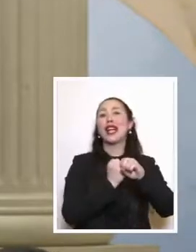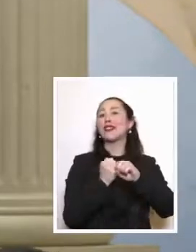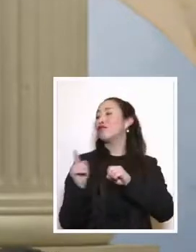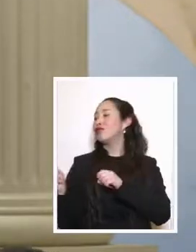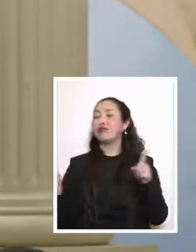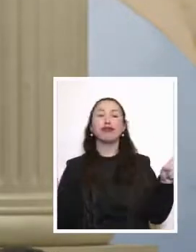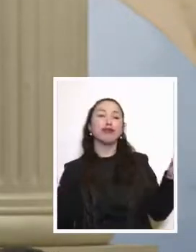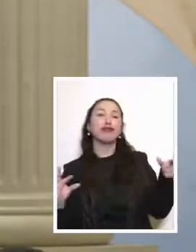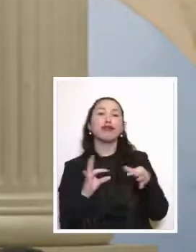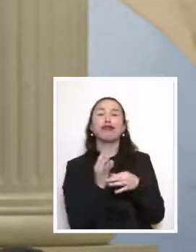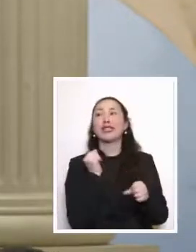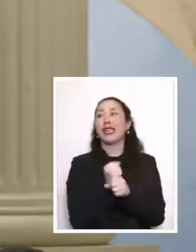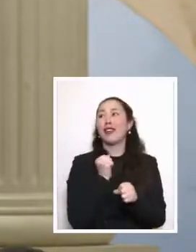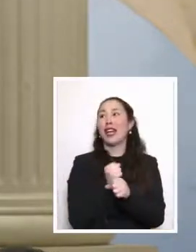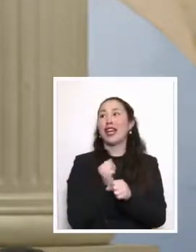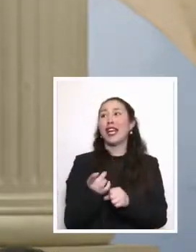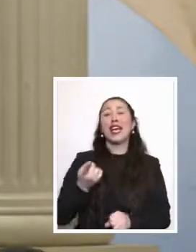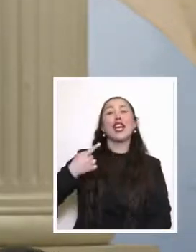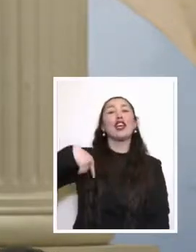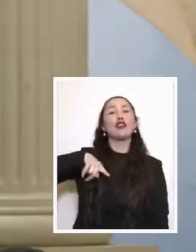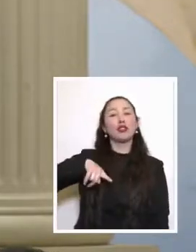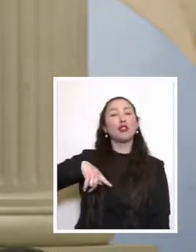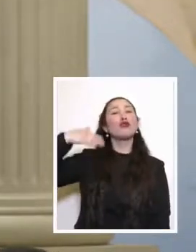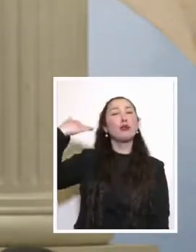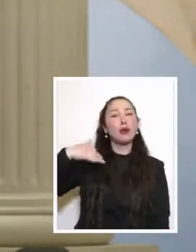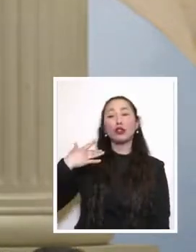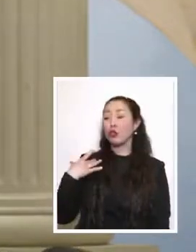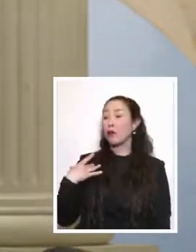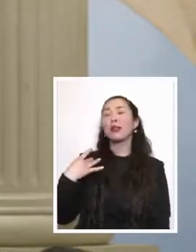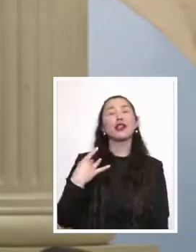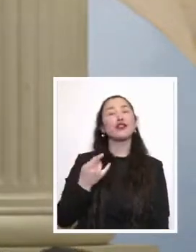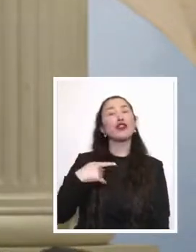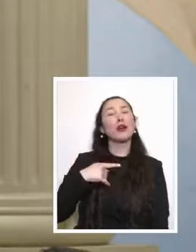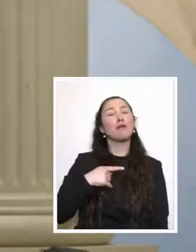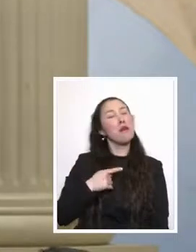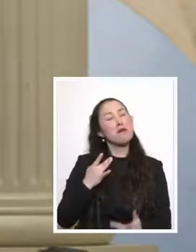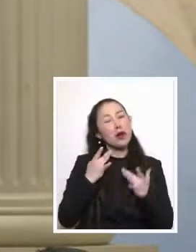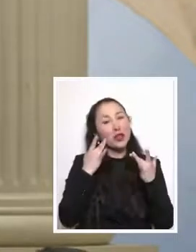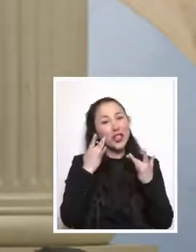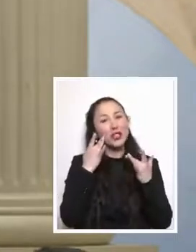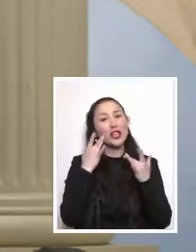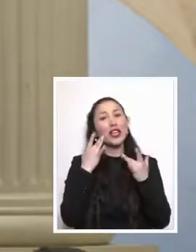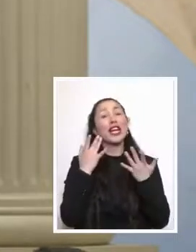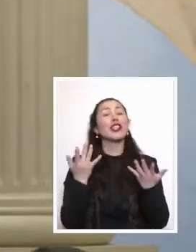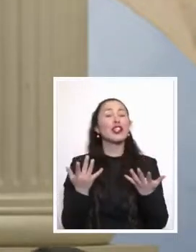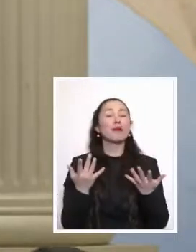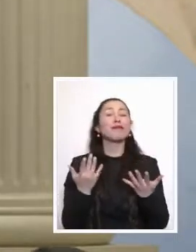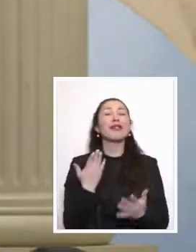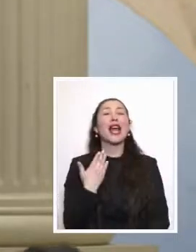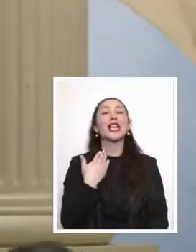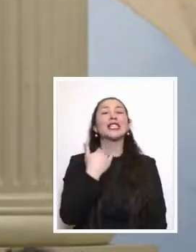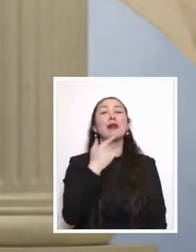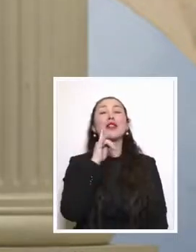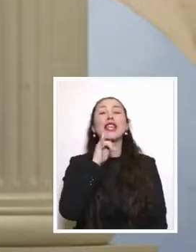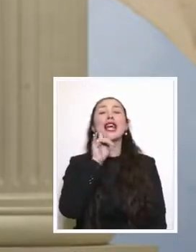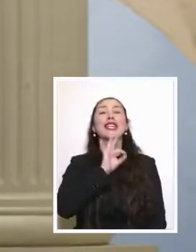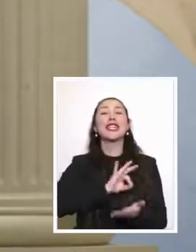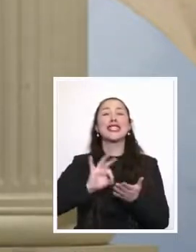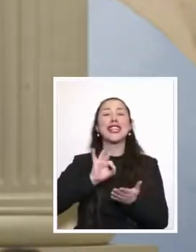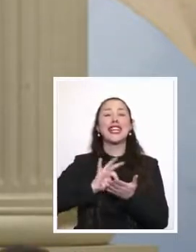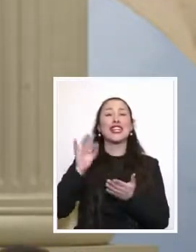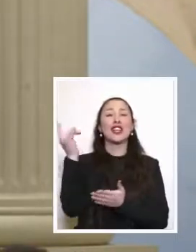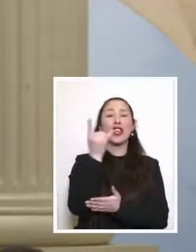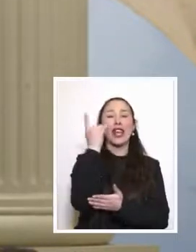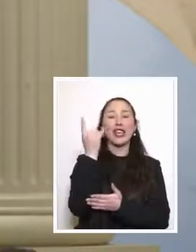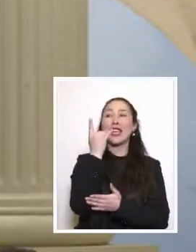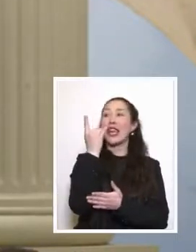nosotros es fundamental y concurrimos con muy buena voluntad y solícito al llamado que hace, ¿no es cierto?, el Secretario General de las Naciones